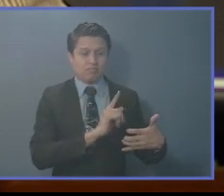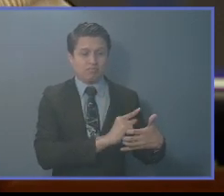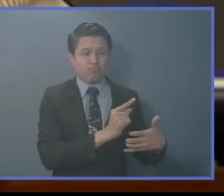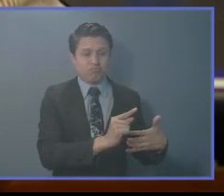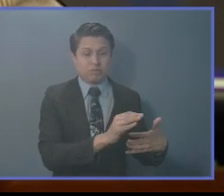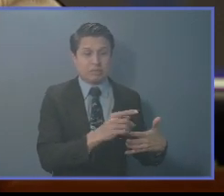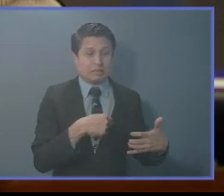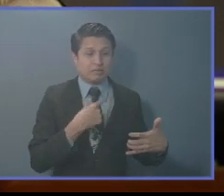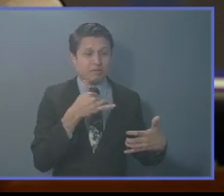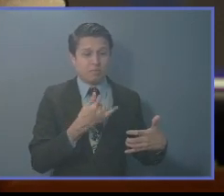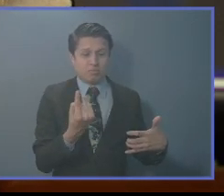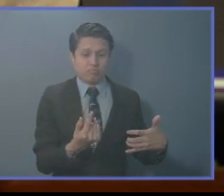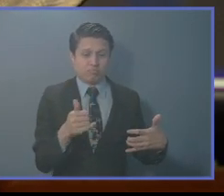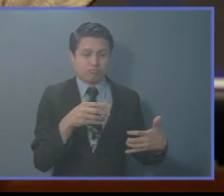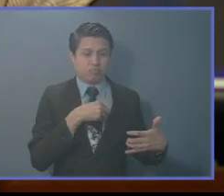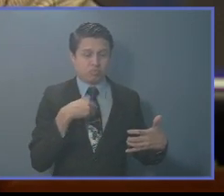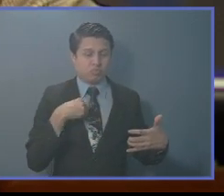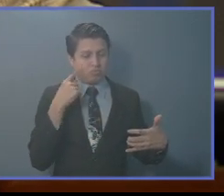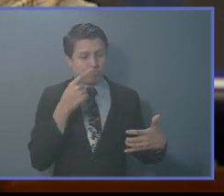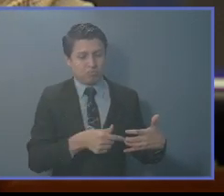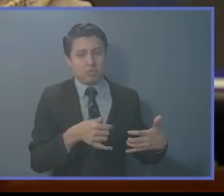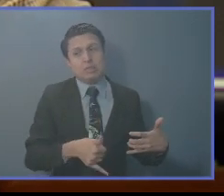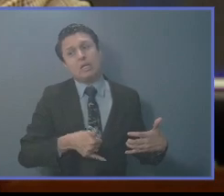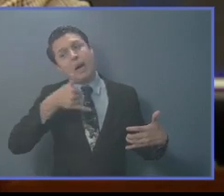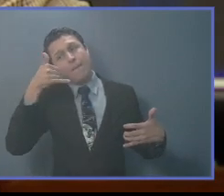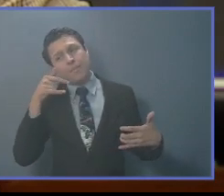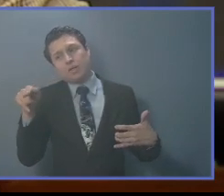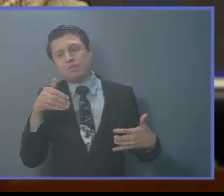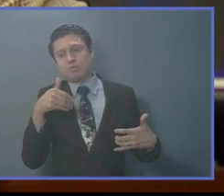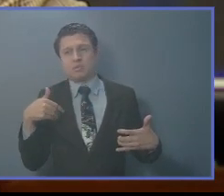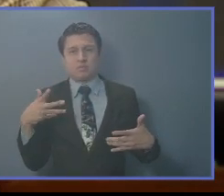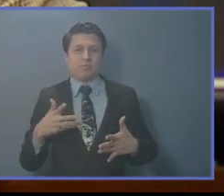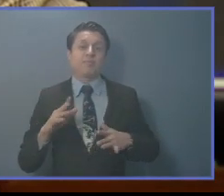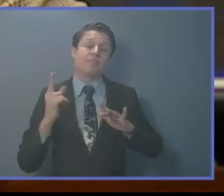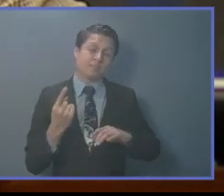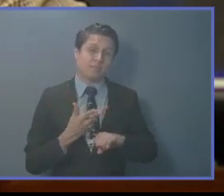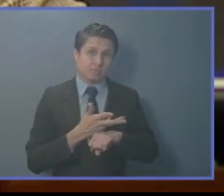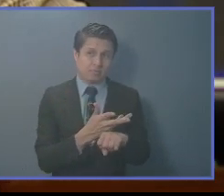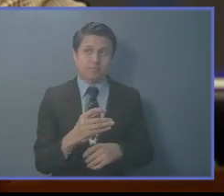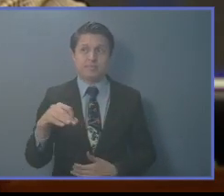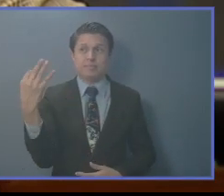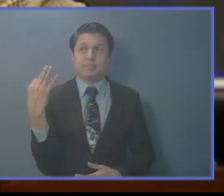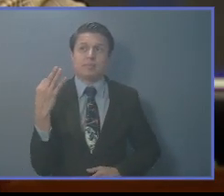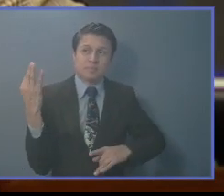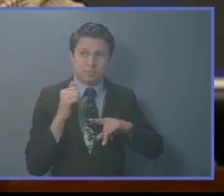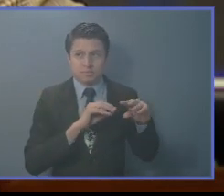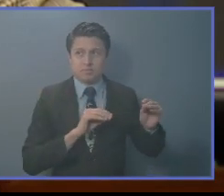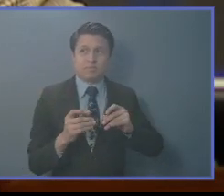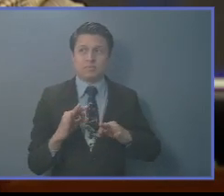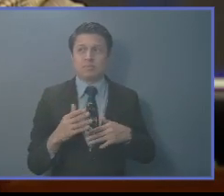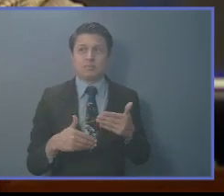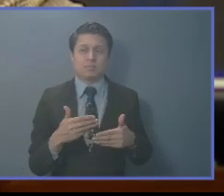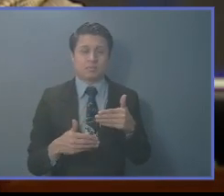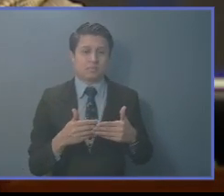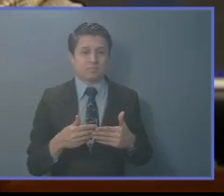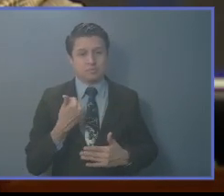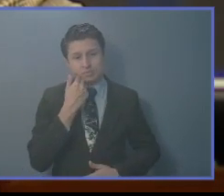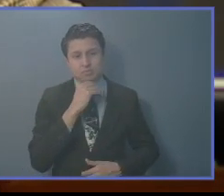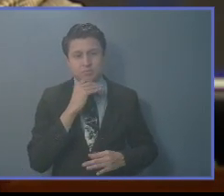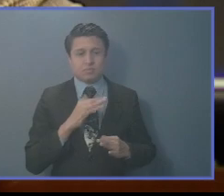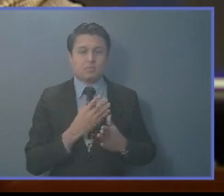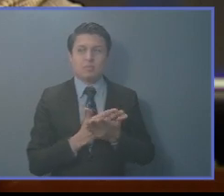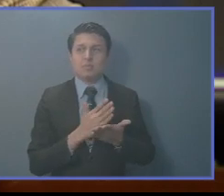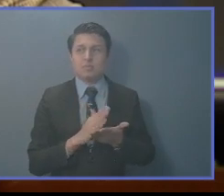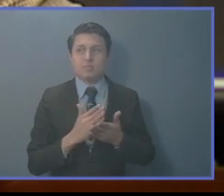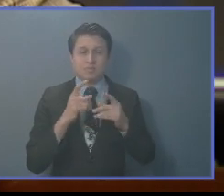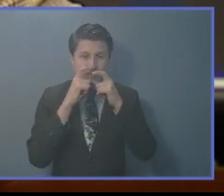dictar. Si el trabajador hace uso del transporte colectivo, debe de implementar las medidas higiénicas como el uso y cambio